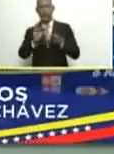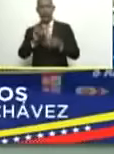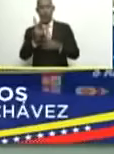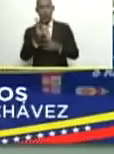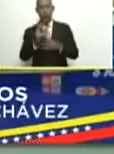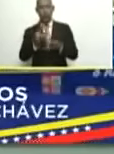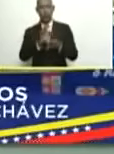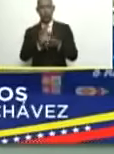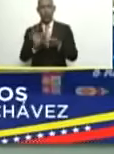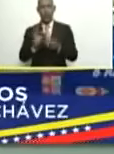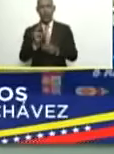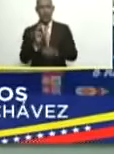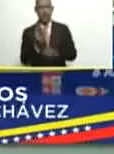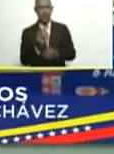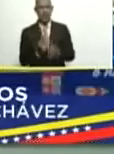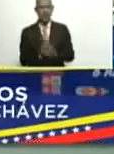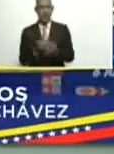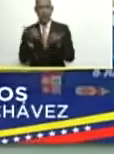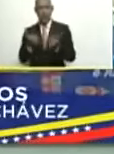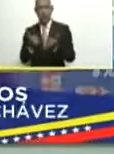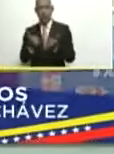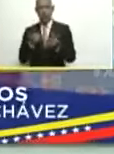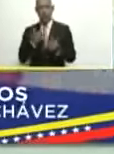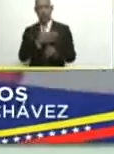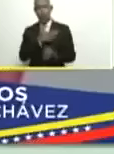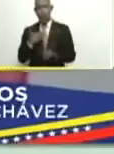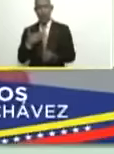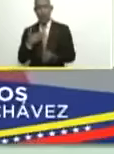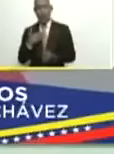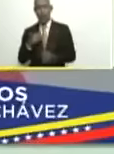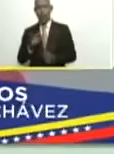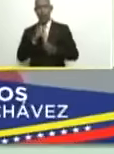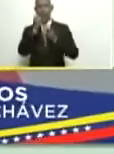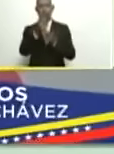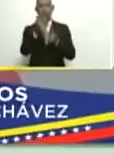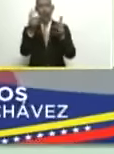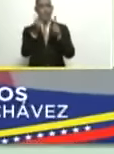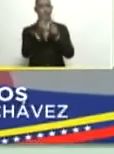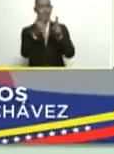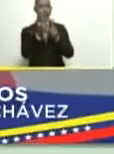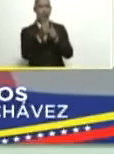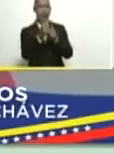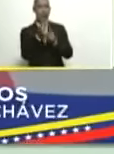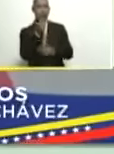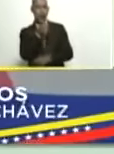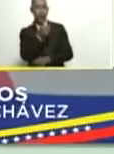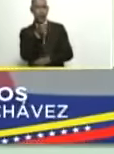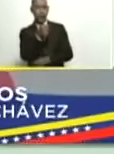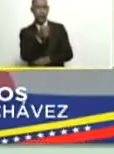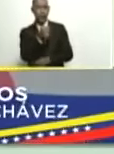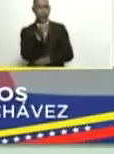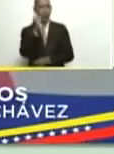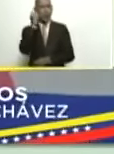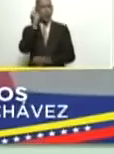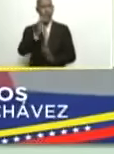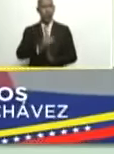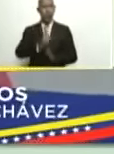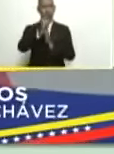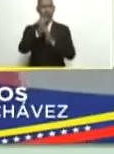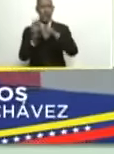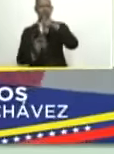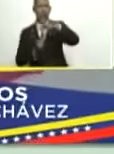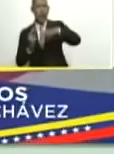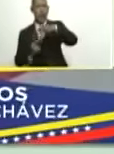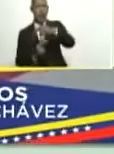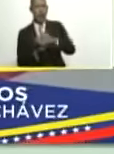lugar darle la palabra a una compañera, una vocera, una lideresa